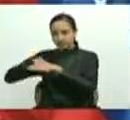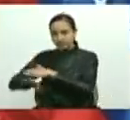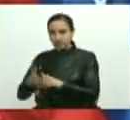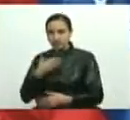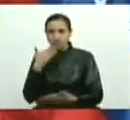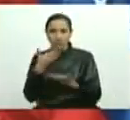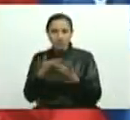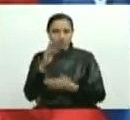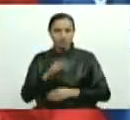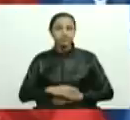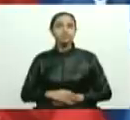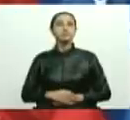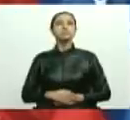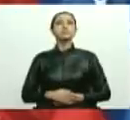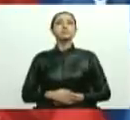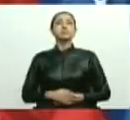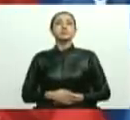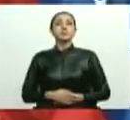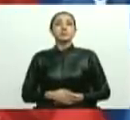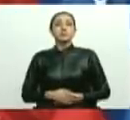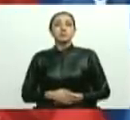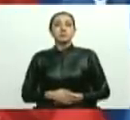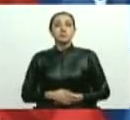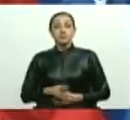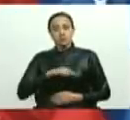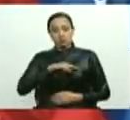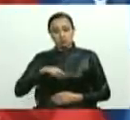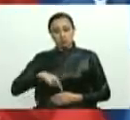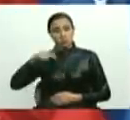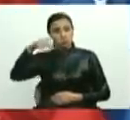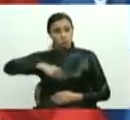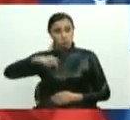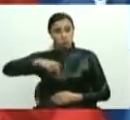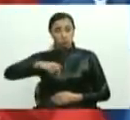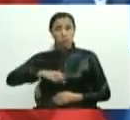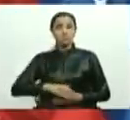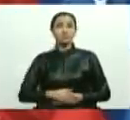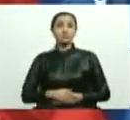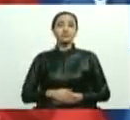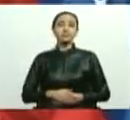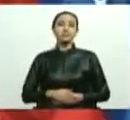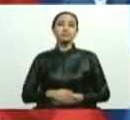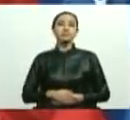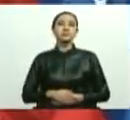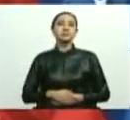nos quitamos este tapaboca para, en el día de hoy,